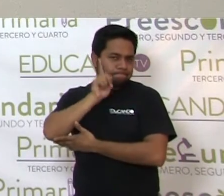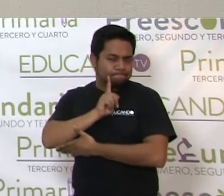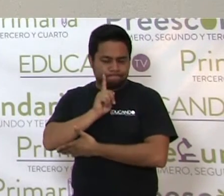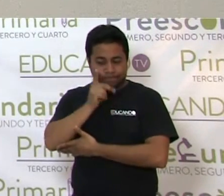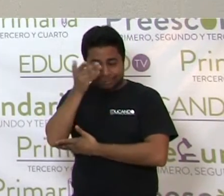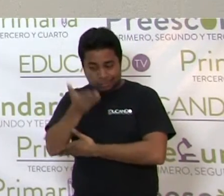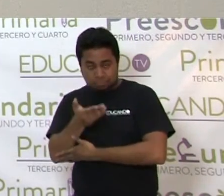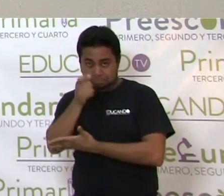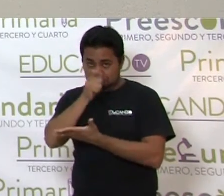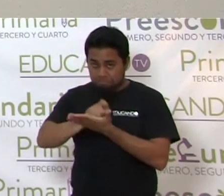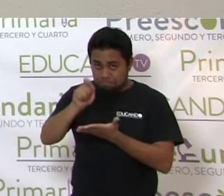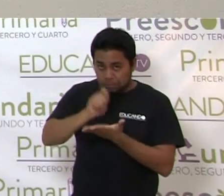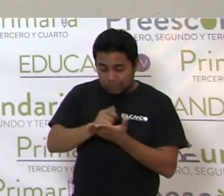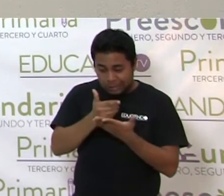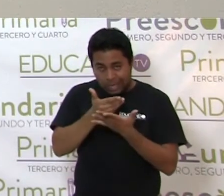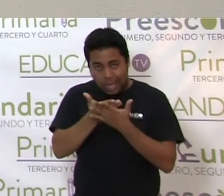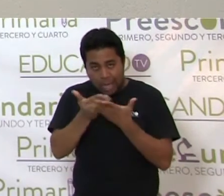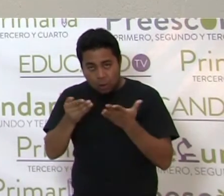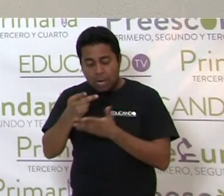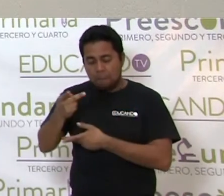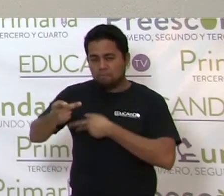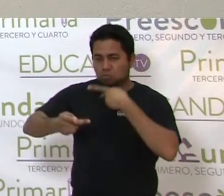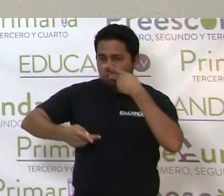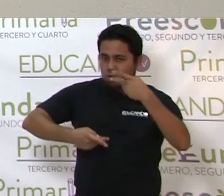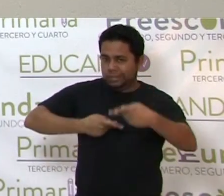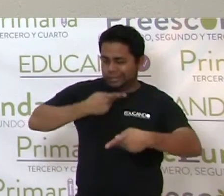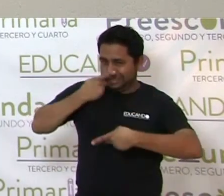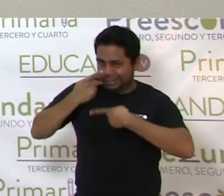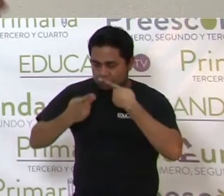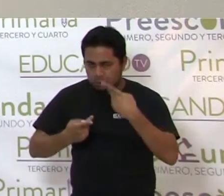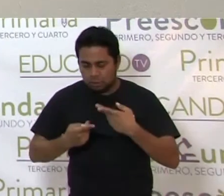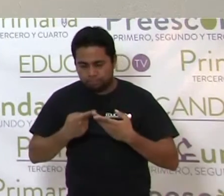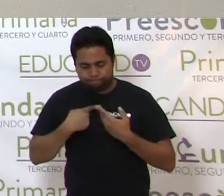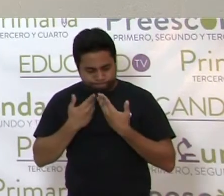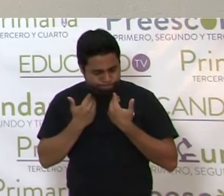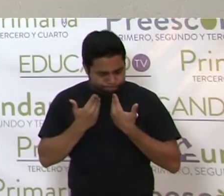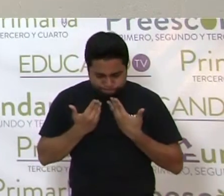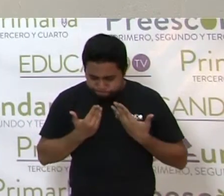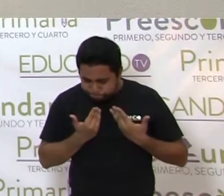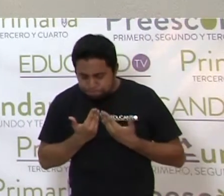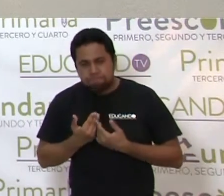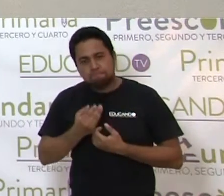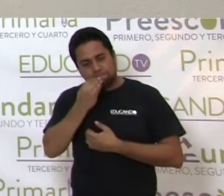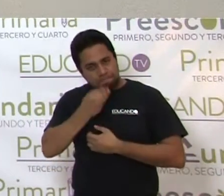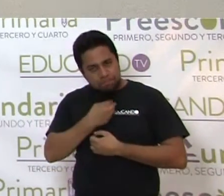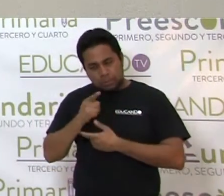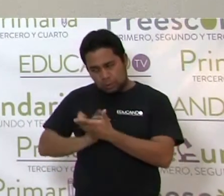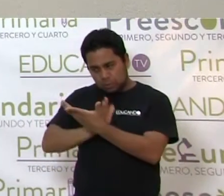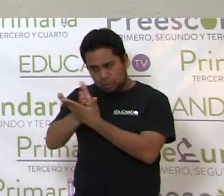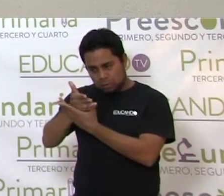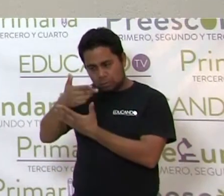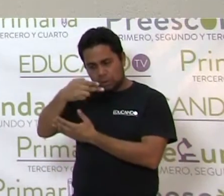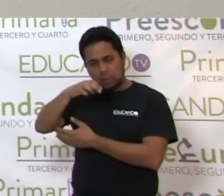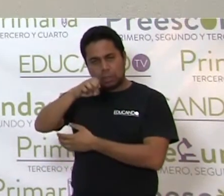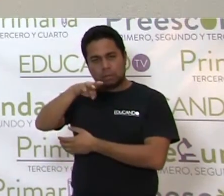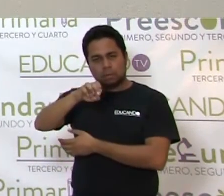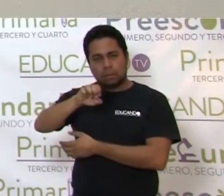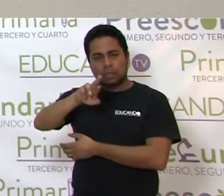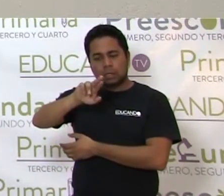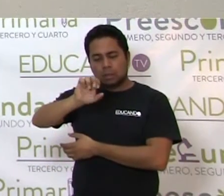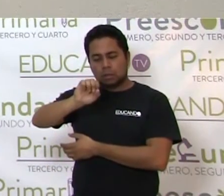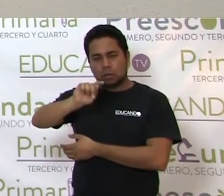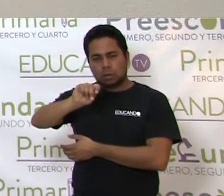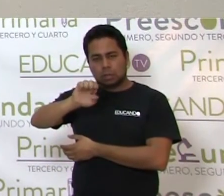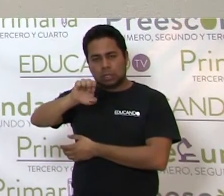escribiendo actualmente poesía. Si no encuentro nada, entonces voy a la hemeroteca Néstor Sánchez, aquí en